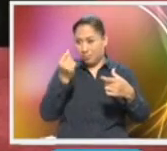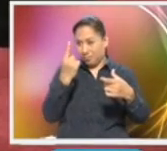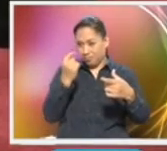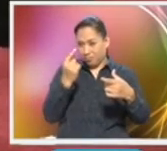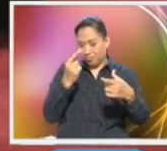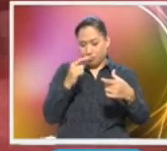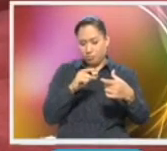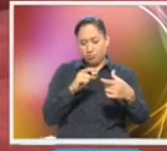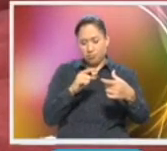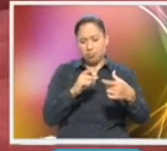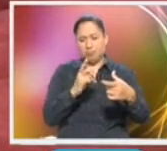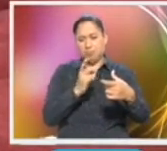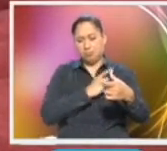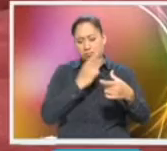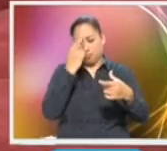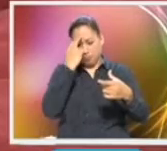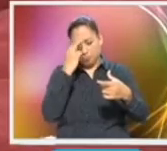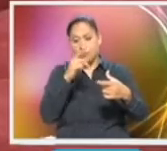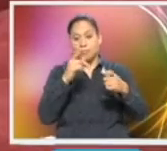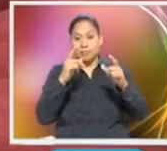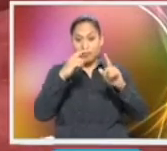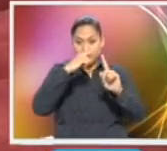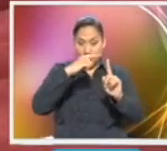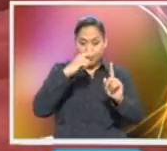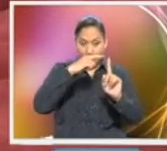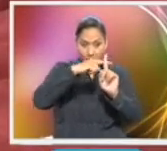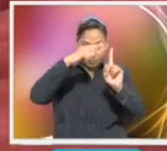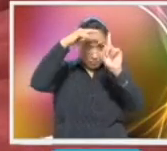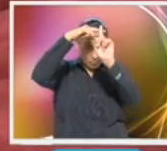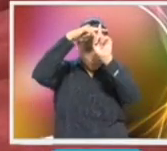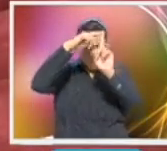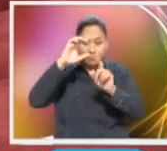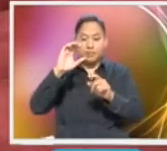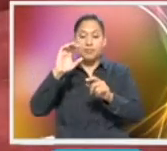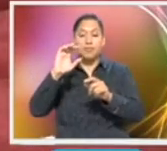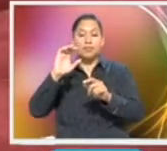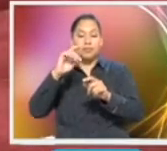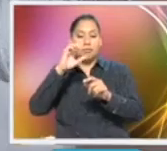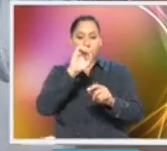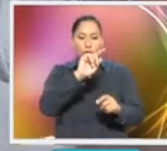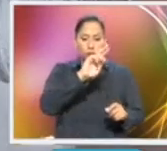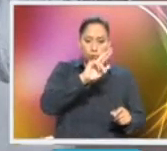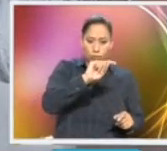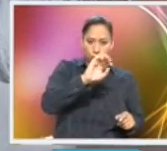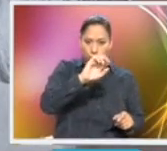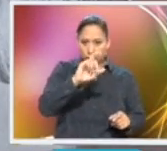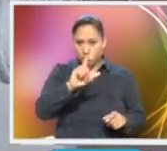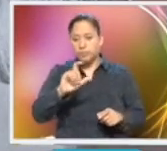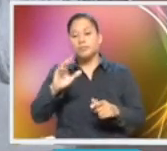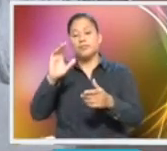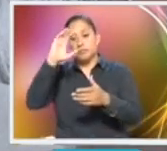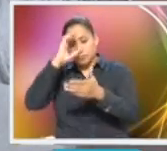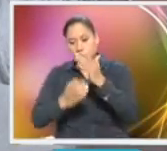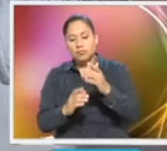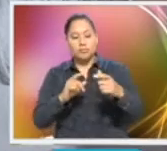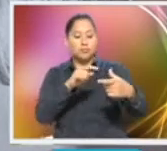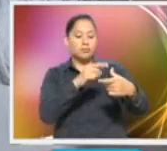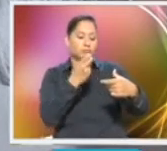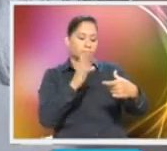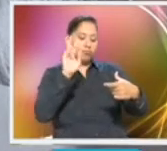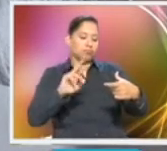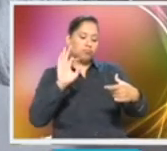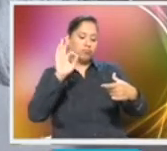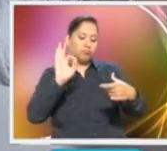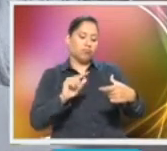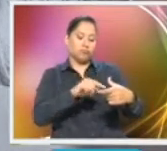simplemente es un recuerdo. Solamente para la iglesia ortodoxa y la católica viene siendo la Eucaristía la presencia real de